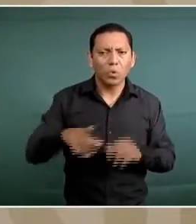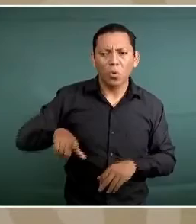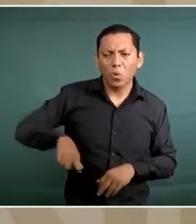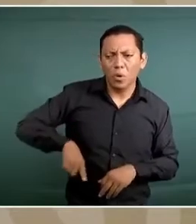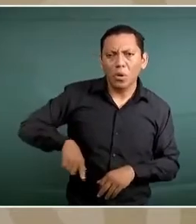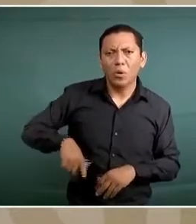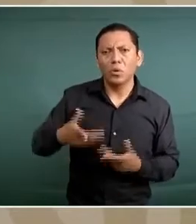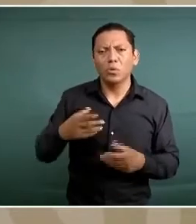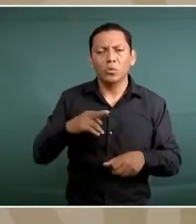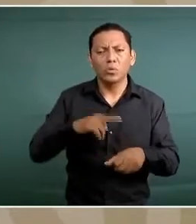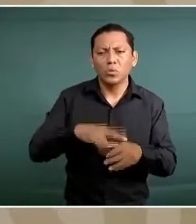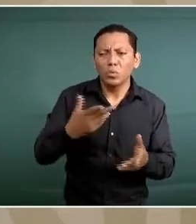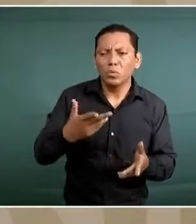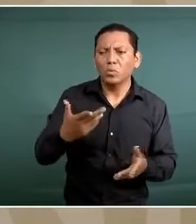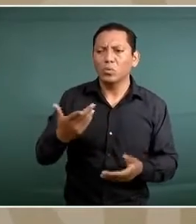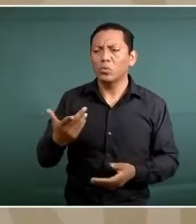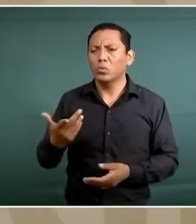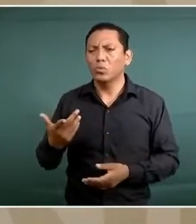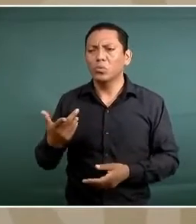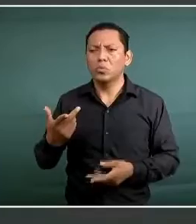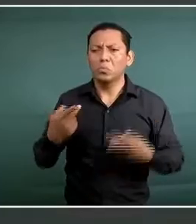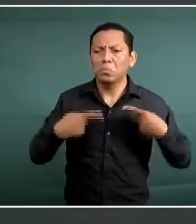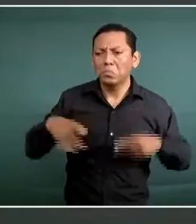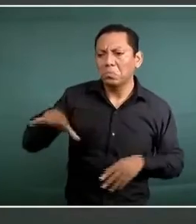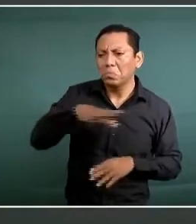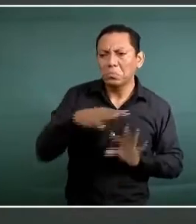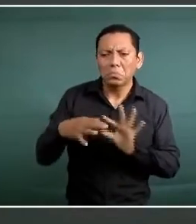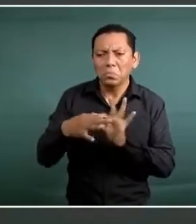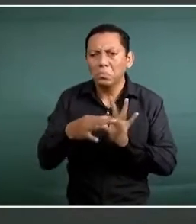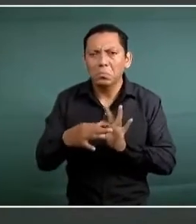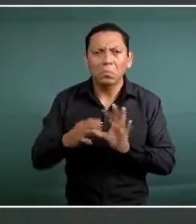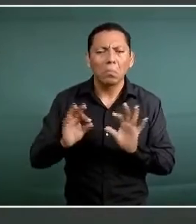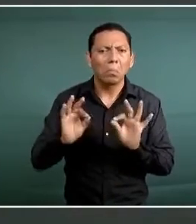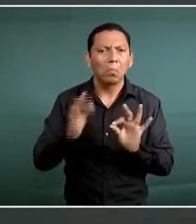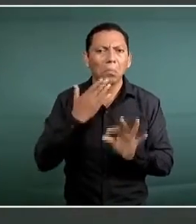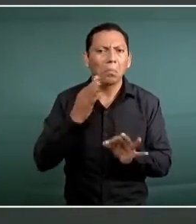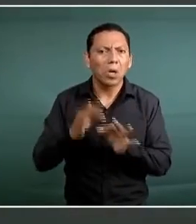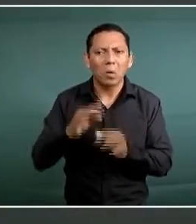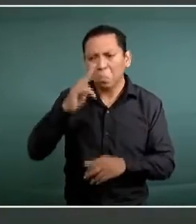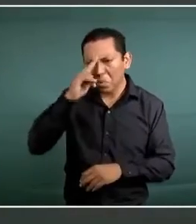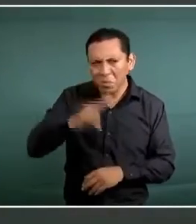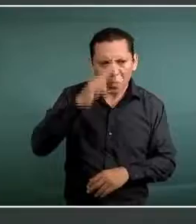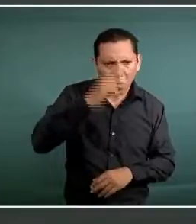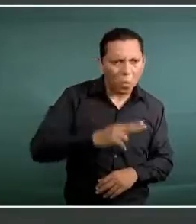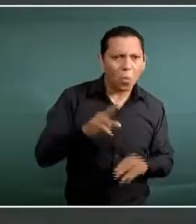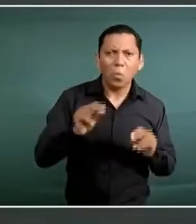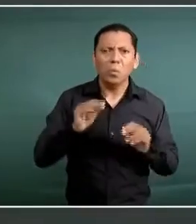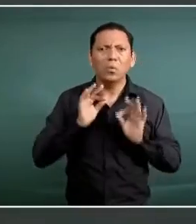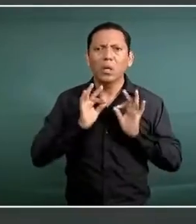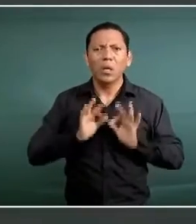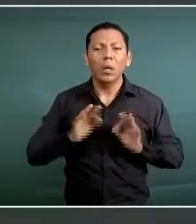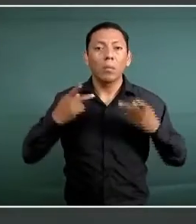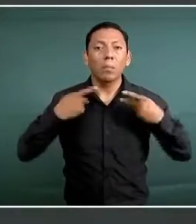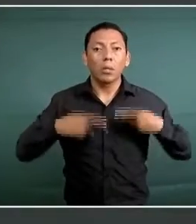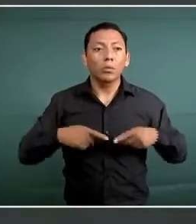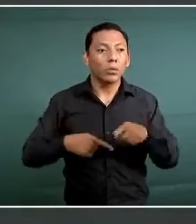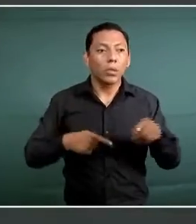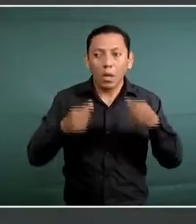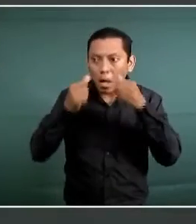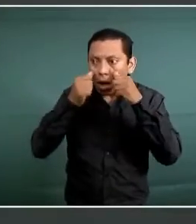gobierno sin toques de queda sin prohibir nada la gente escucha